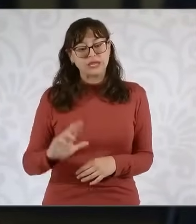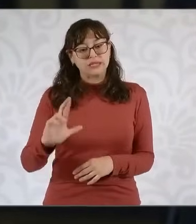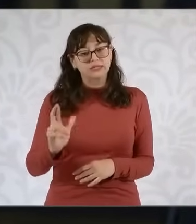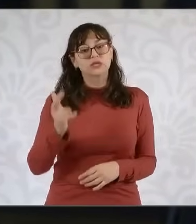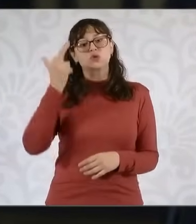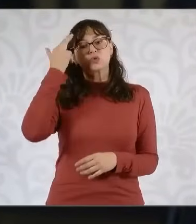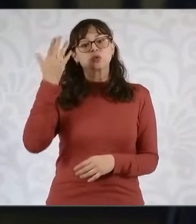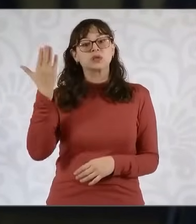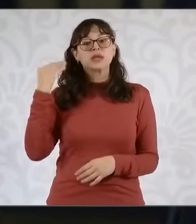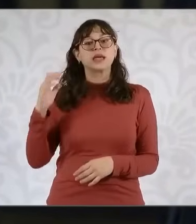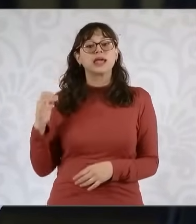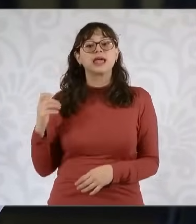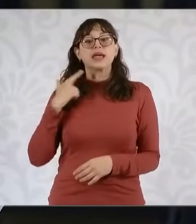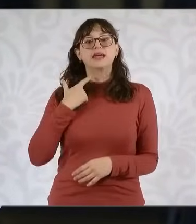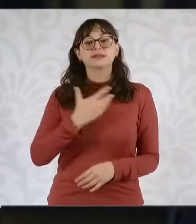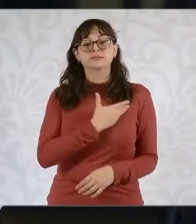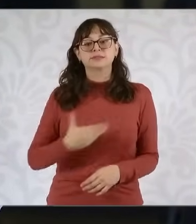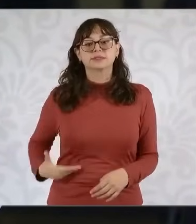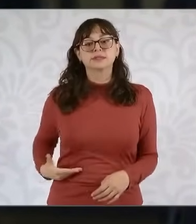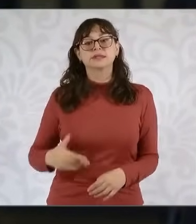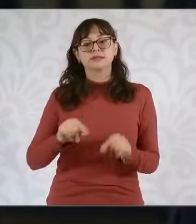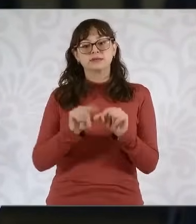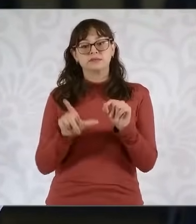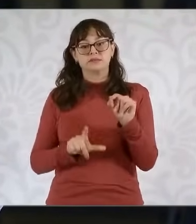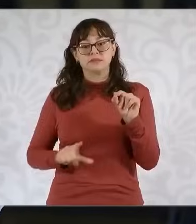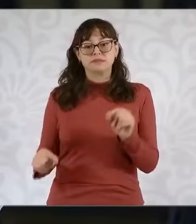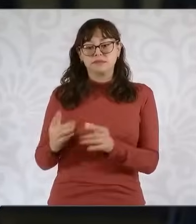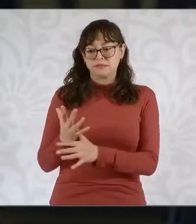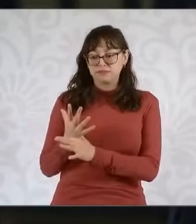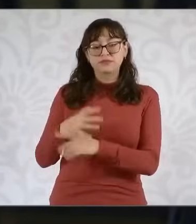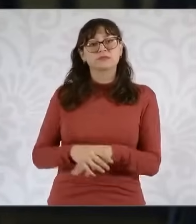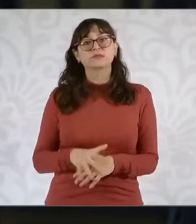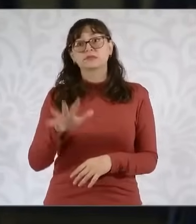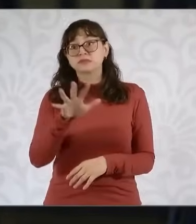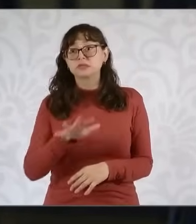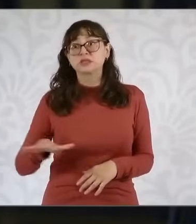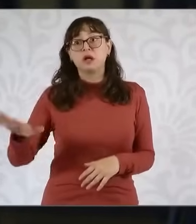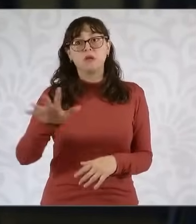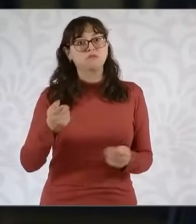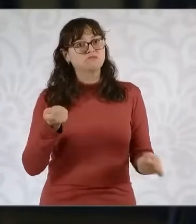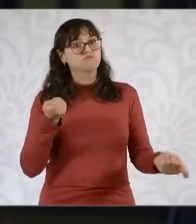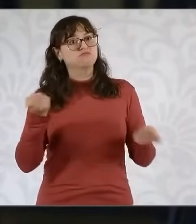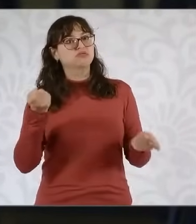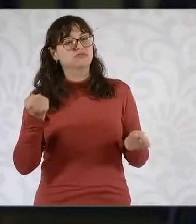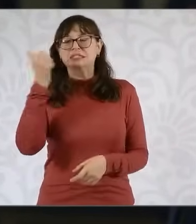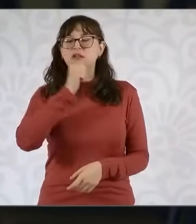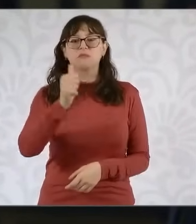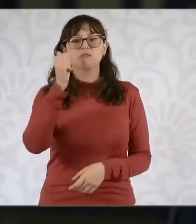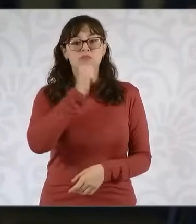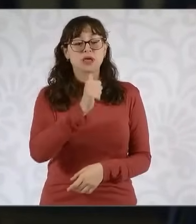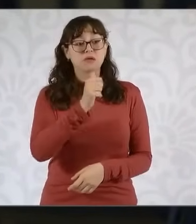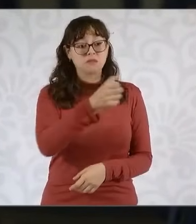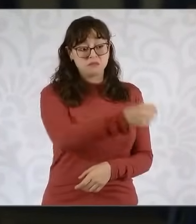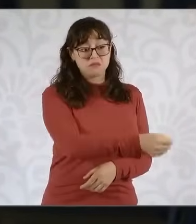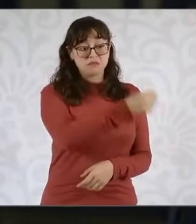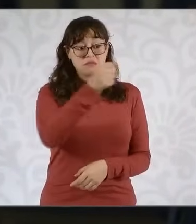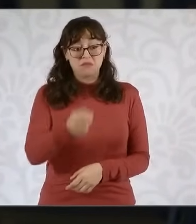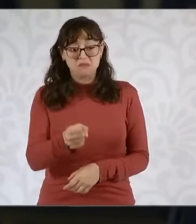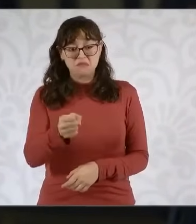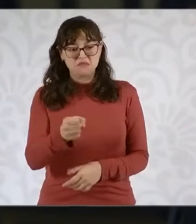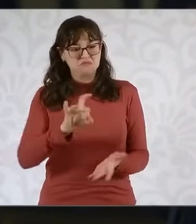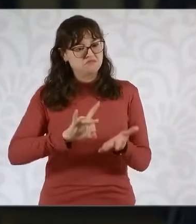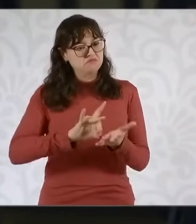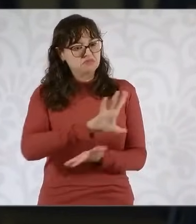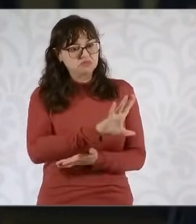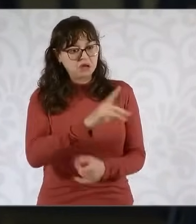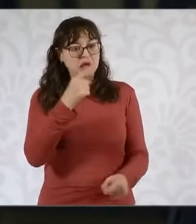México: deseo que el pueblo siempre tenga las riendas del poder en sus manos. El pueblo pone y el pueblo quita, y es el único soberano al que